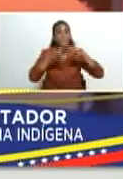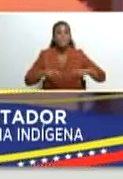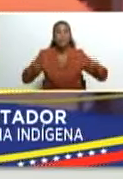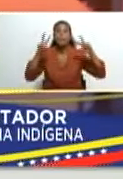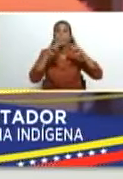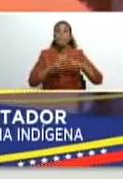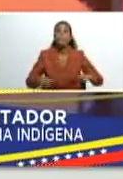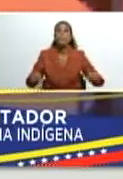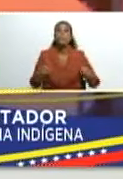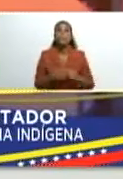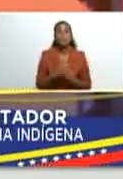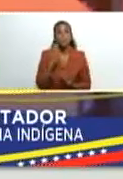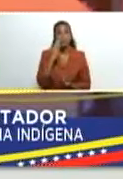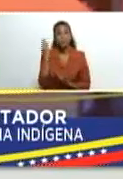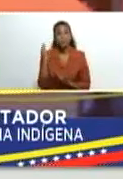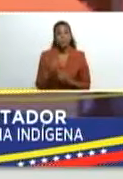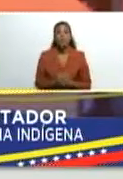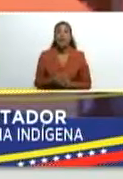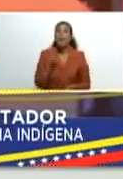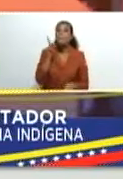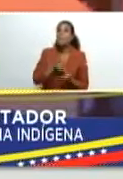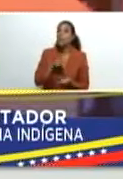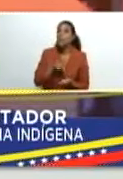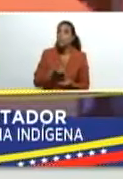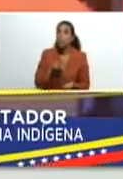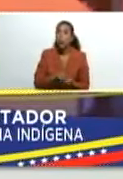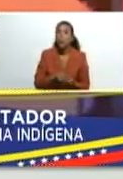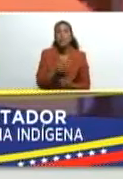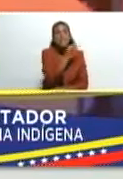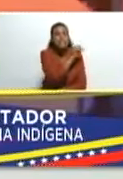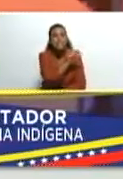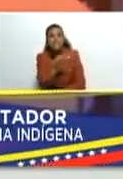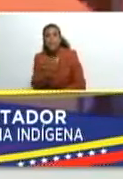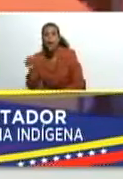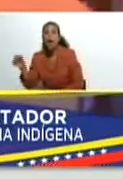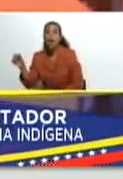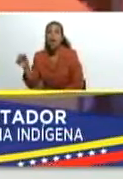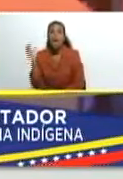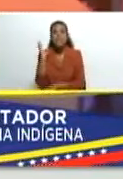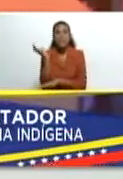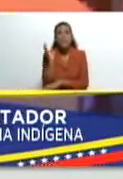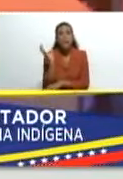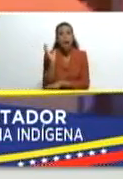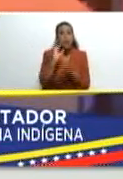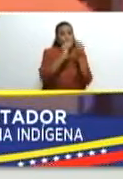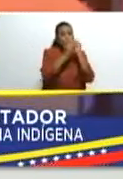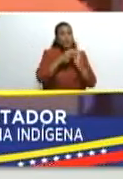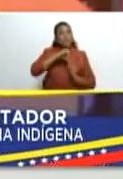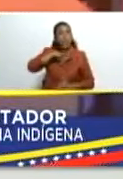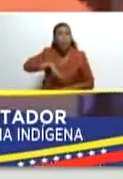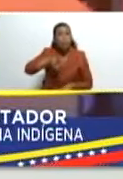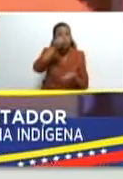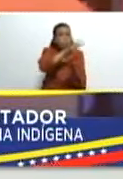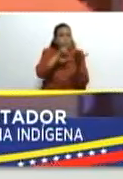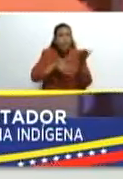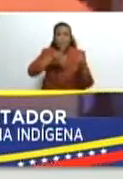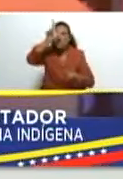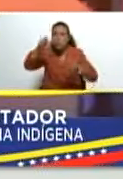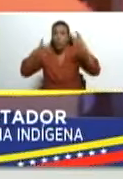investigadoras que han participado del seminario Reparaciones Históricas, Verdad